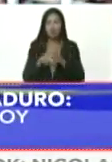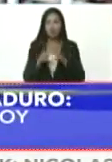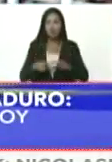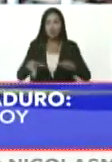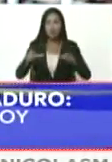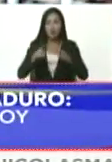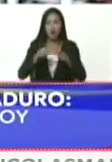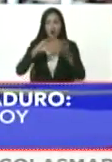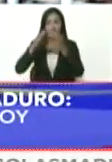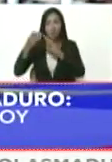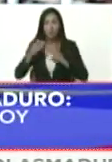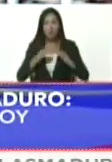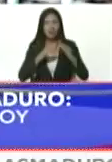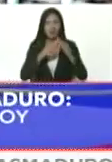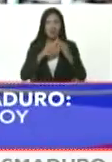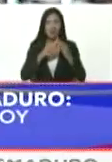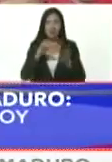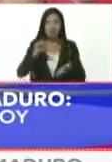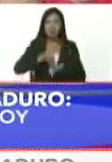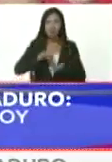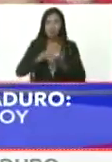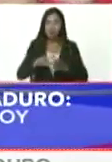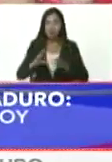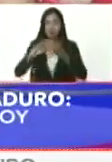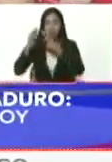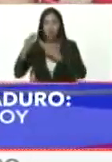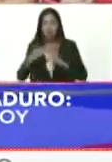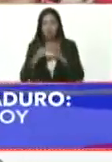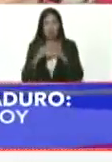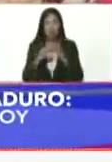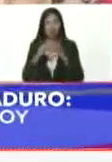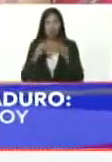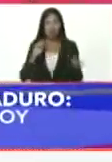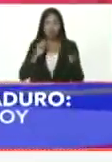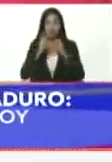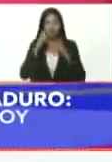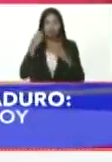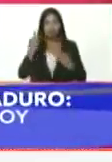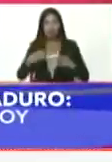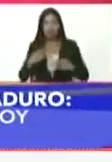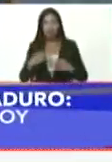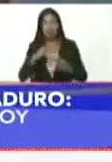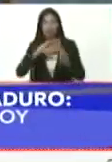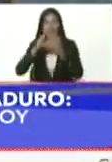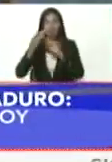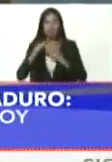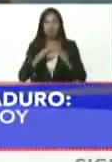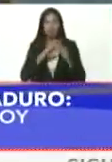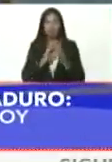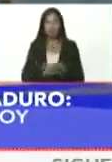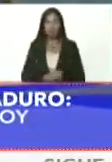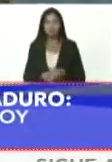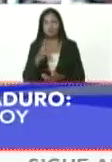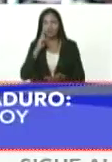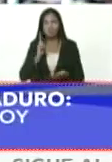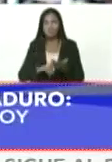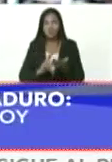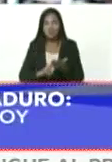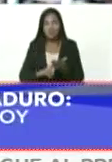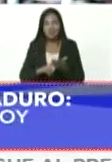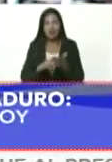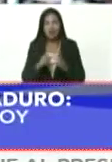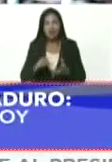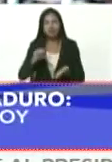ciudades comunales, transformar las ciudades del país en verdaderas ciudades comunales, verdaderas